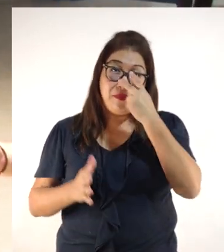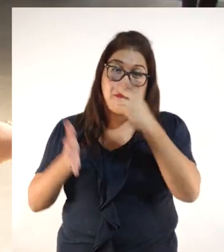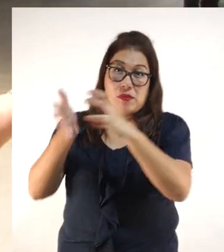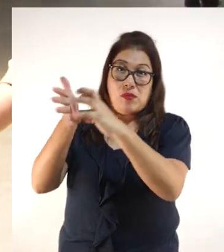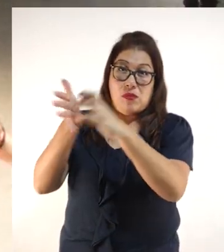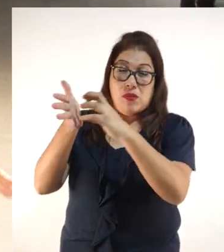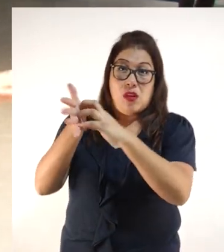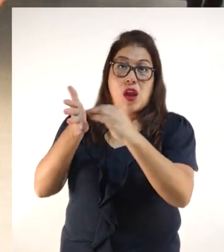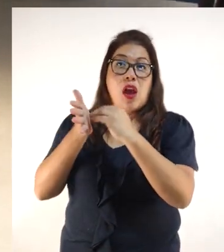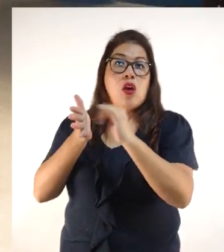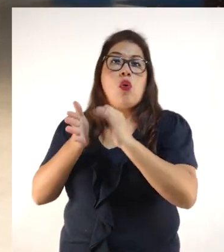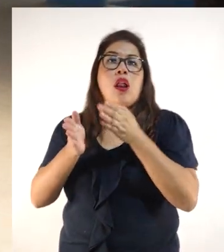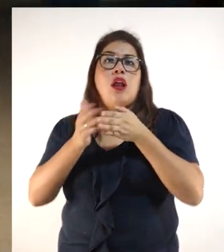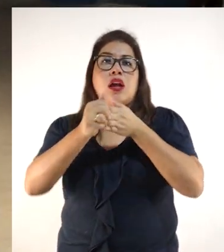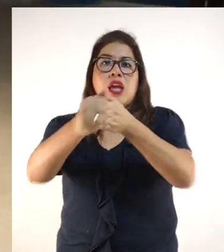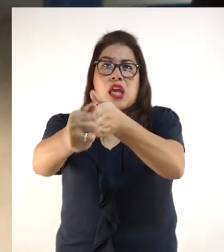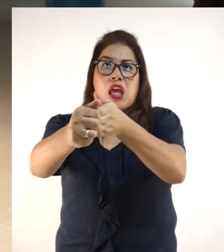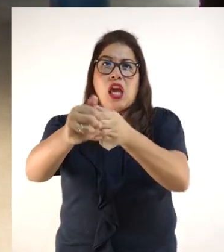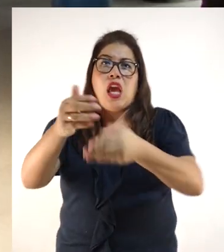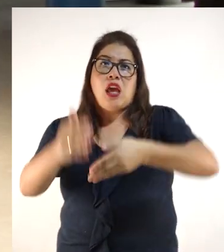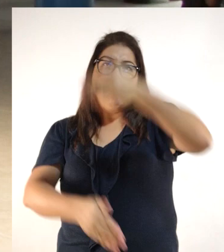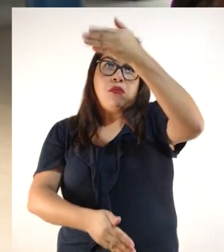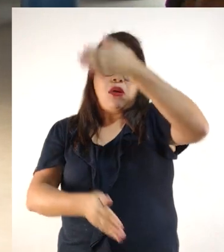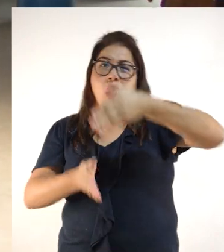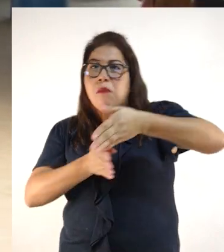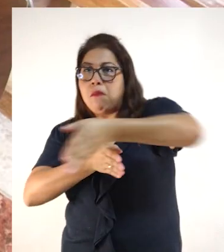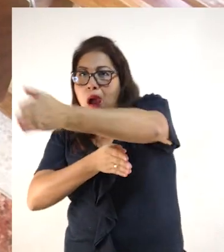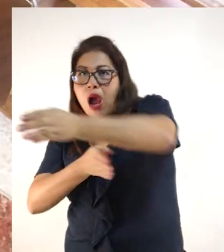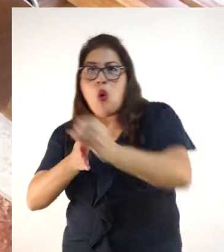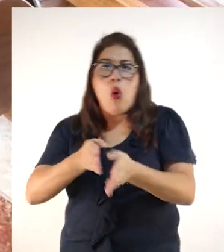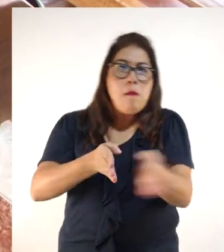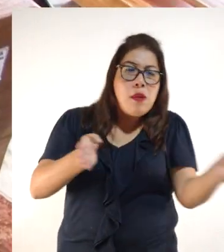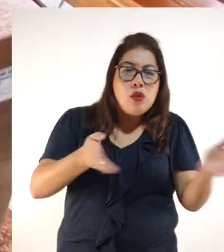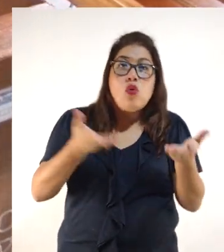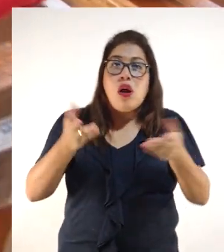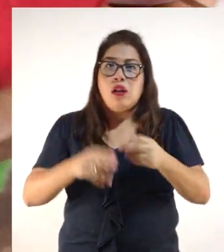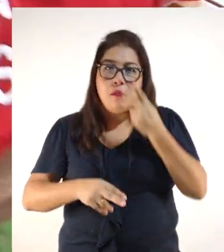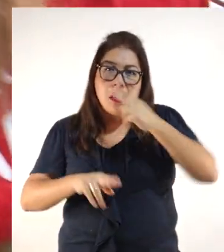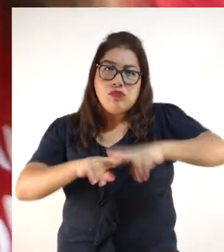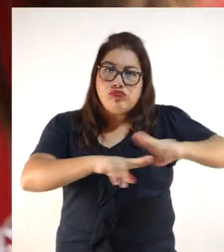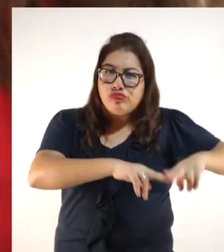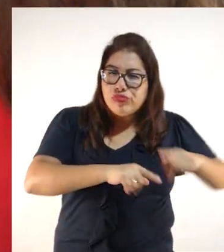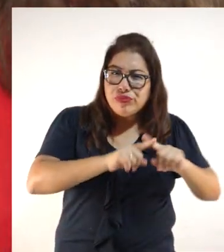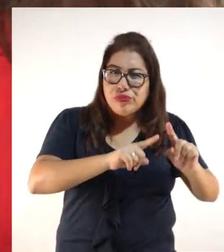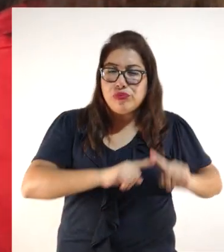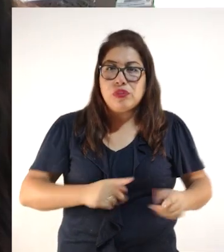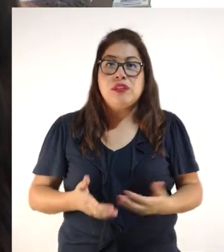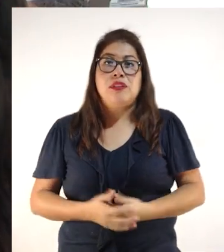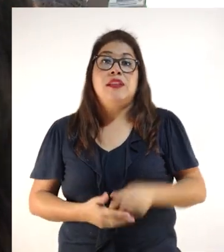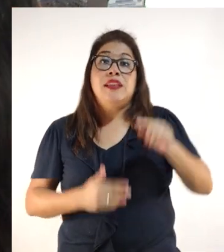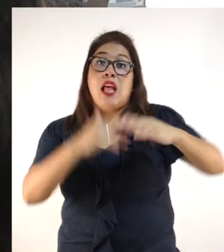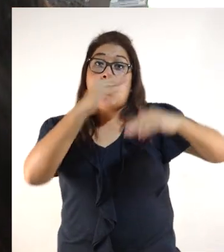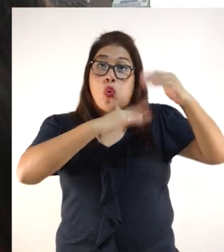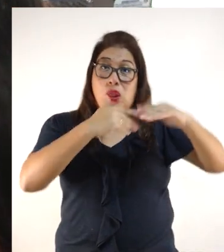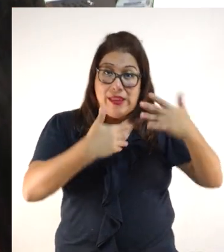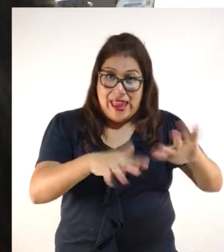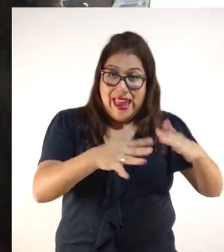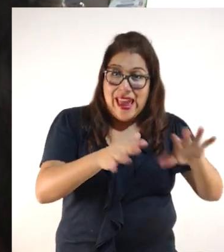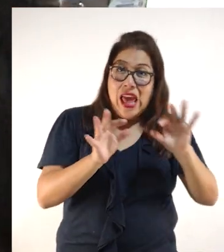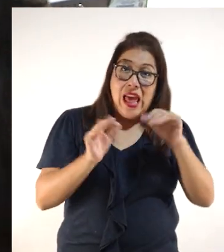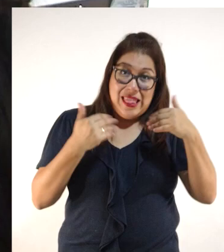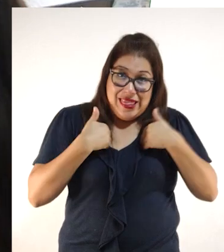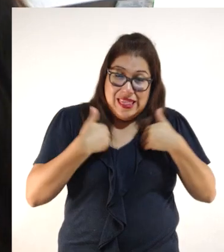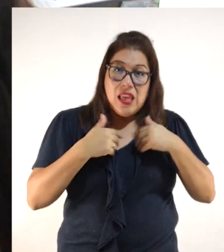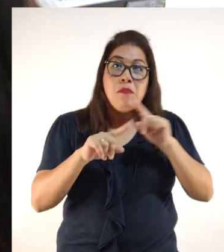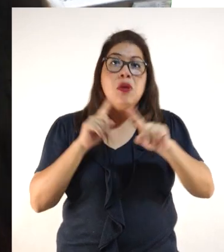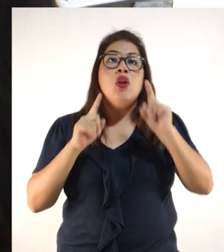Esta señalización horizontal y vertical faltaría implementar, y también el asiento. En una infraestructura que ya existe, lo que tenemos que hacer es